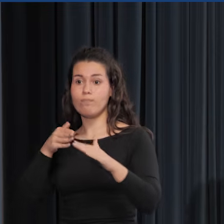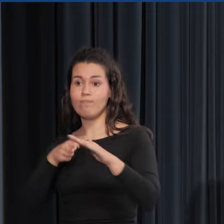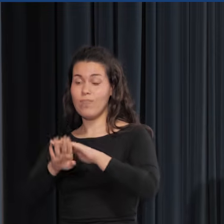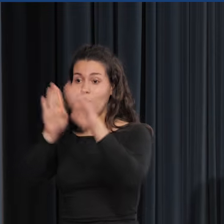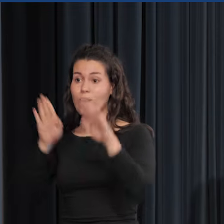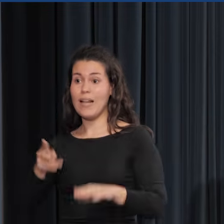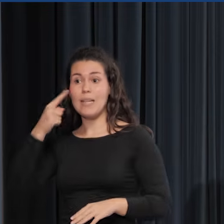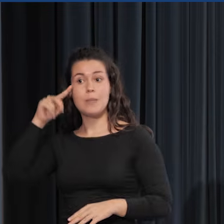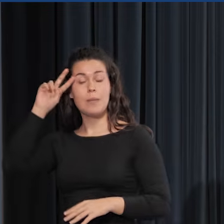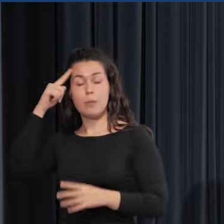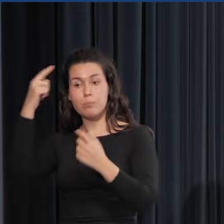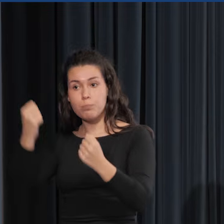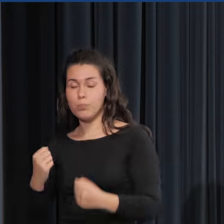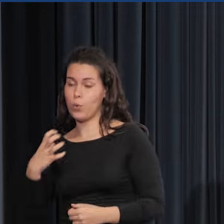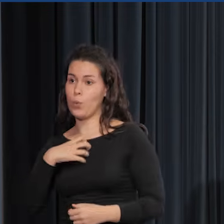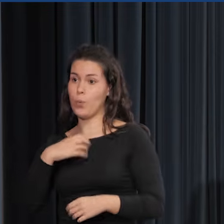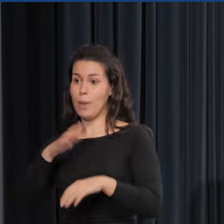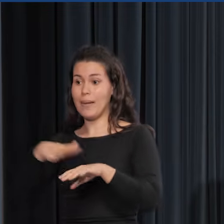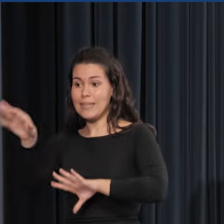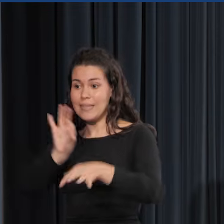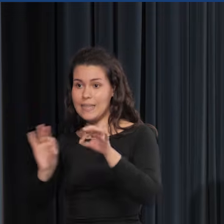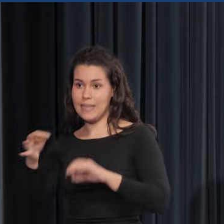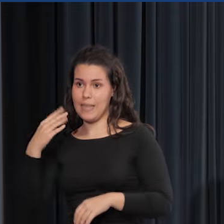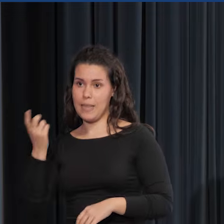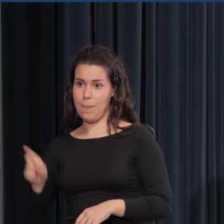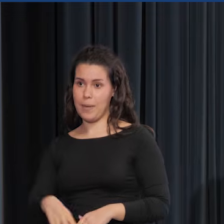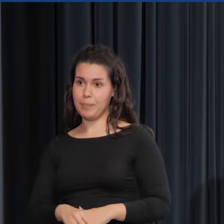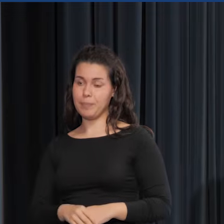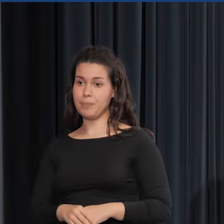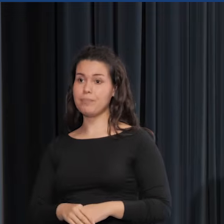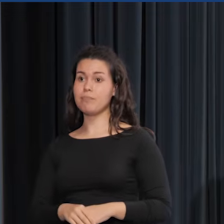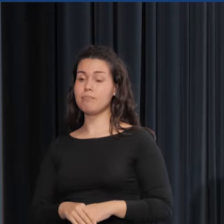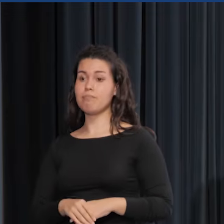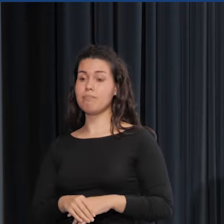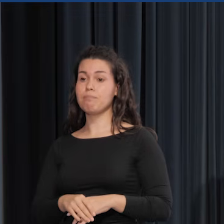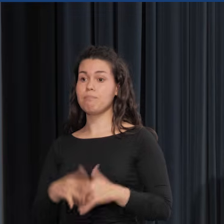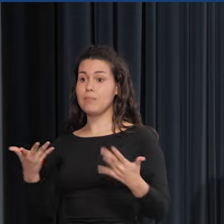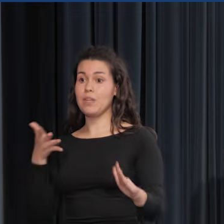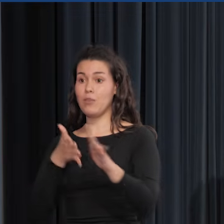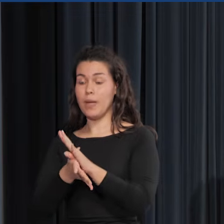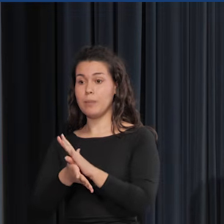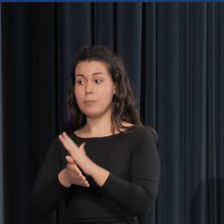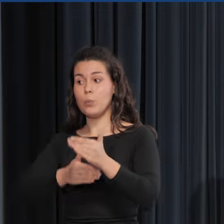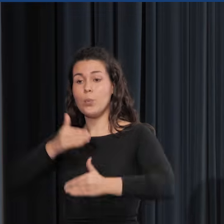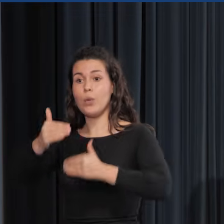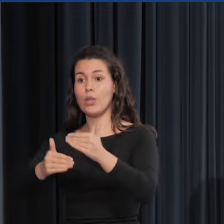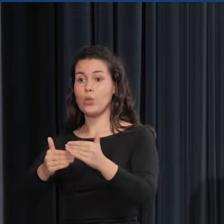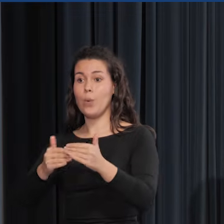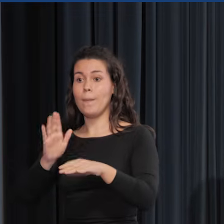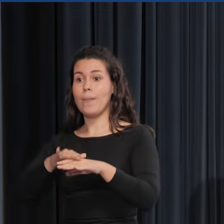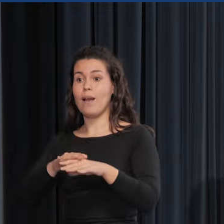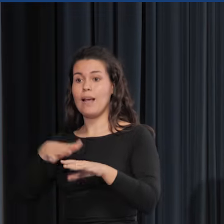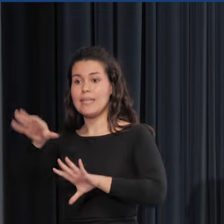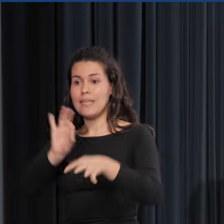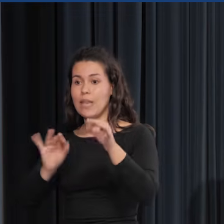las mismas probabilidades de ser seleccionadas. Es decir, los procesos de selección no son neutros y quería